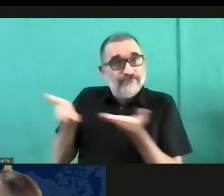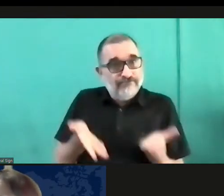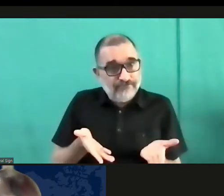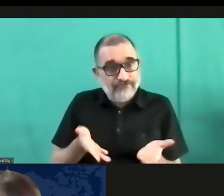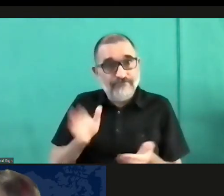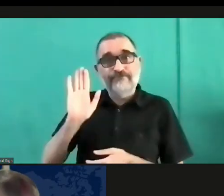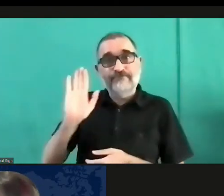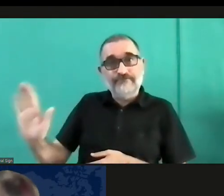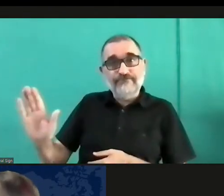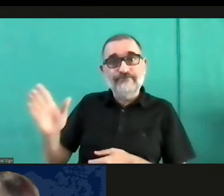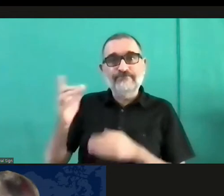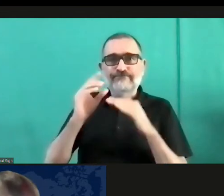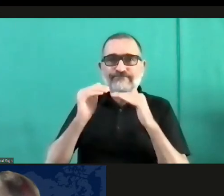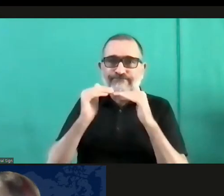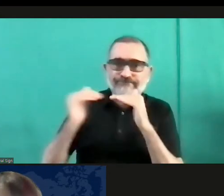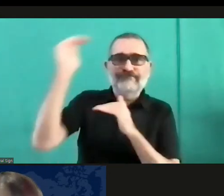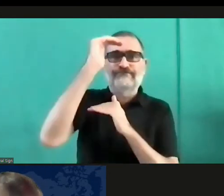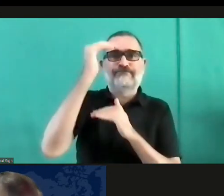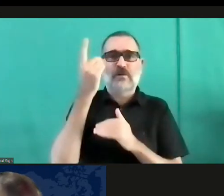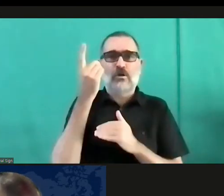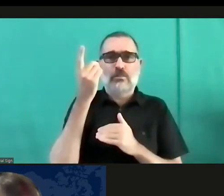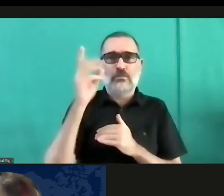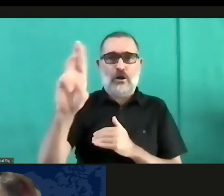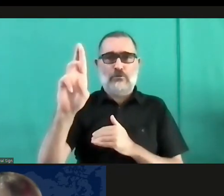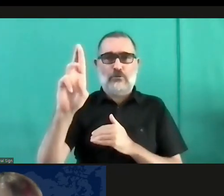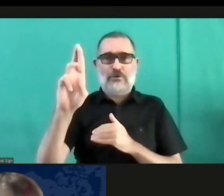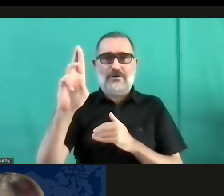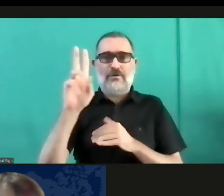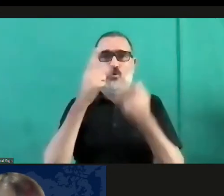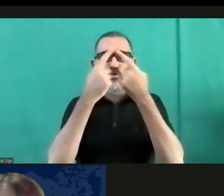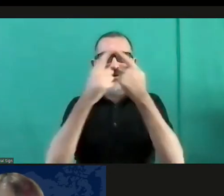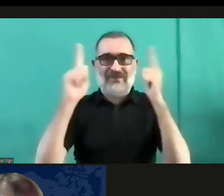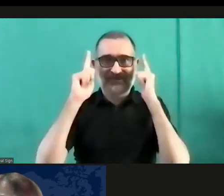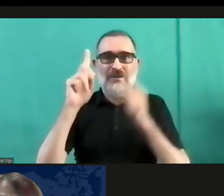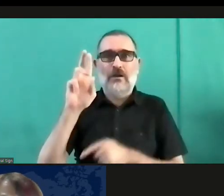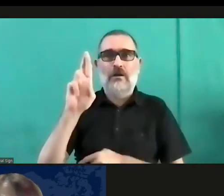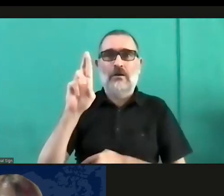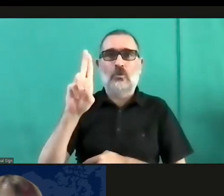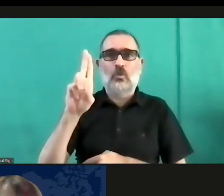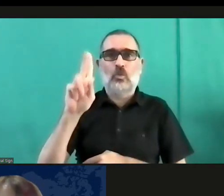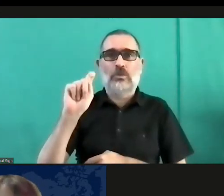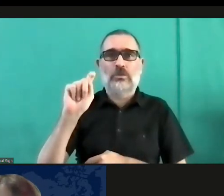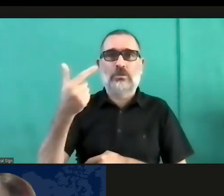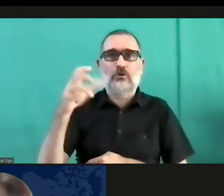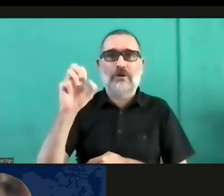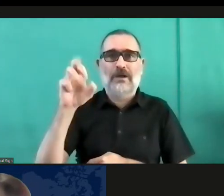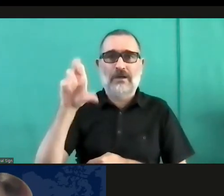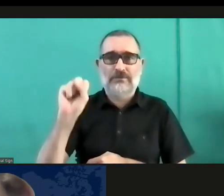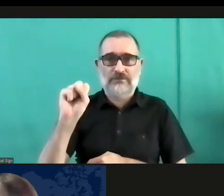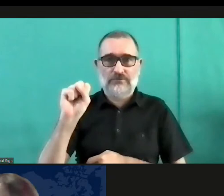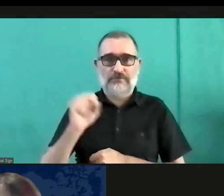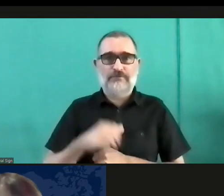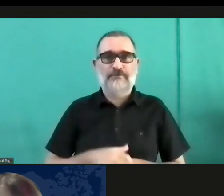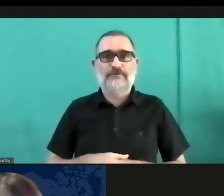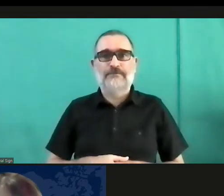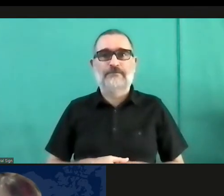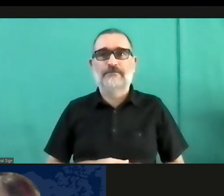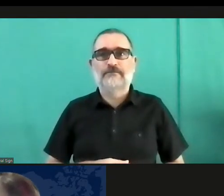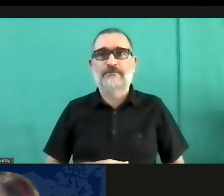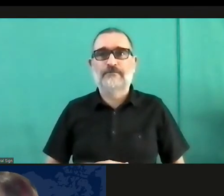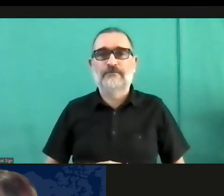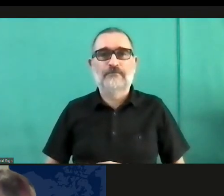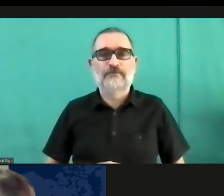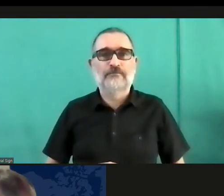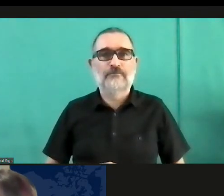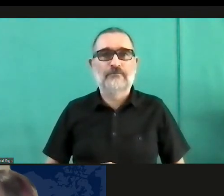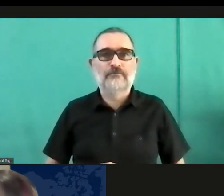del uso de el abuso del alcohol beatriz en toda tu experiencia en